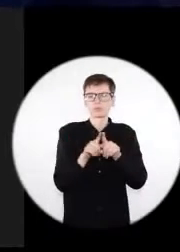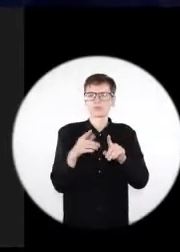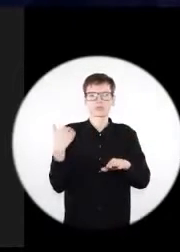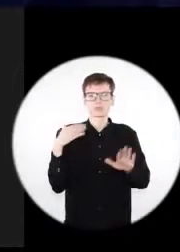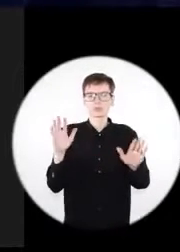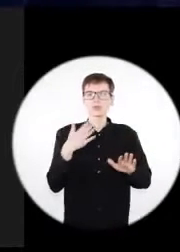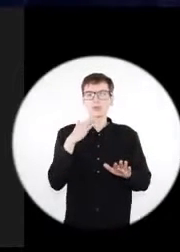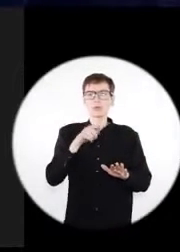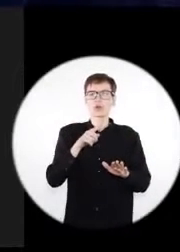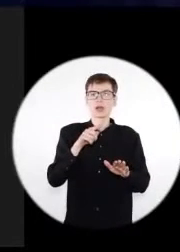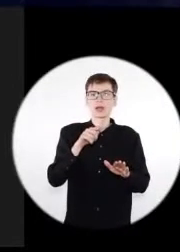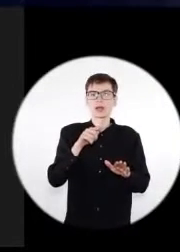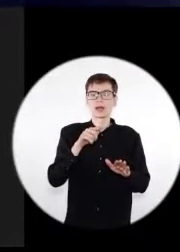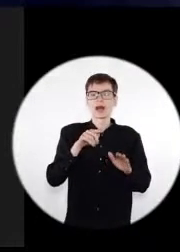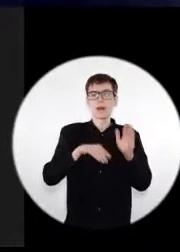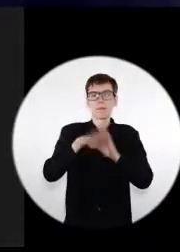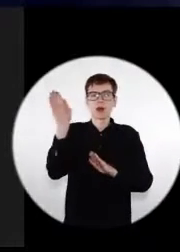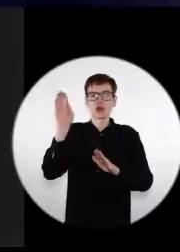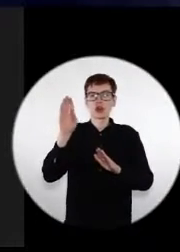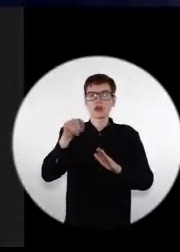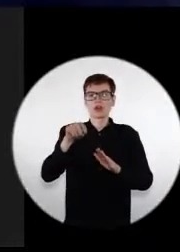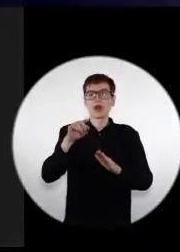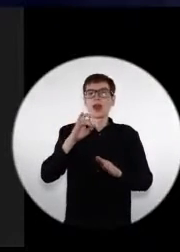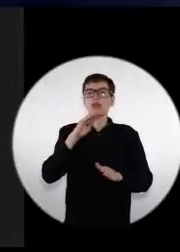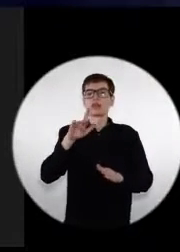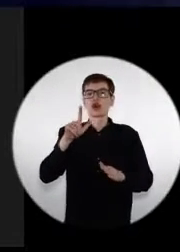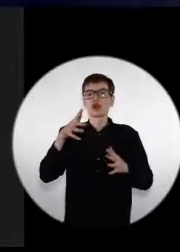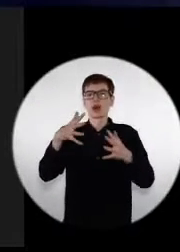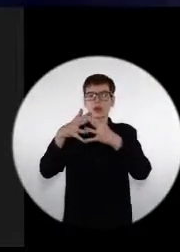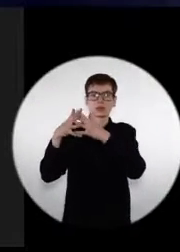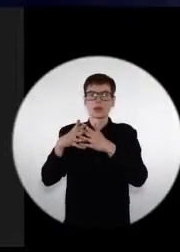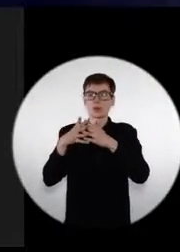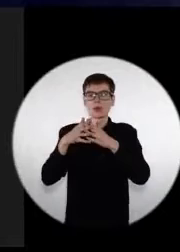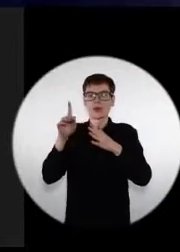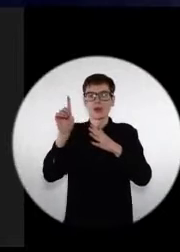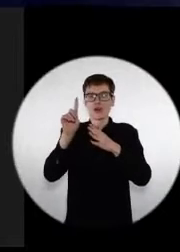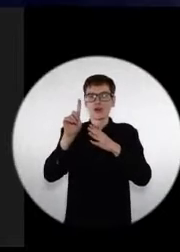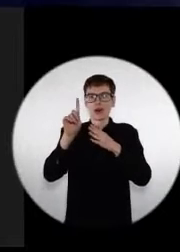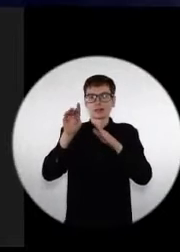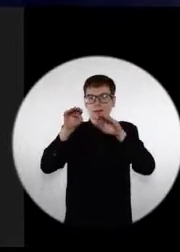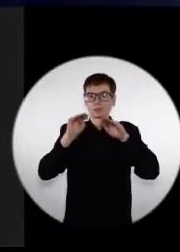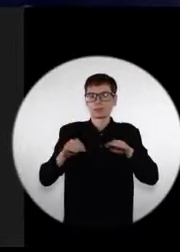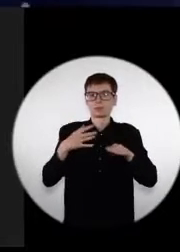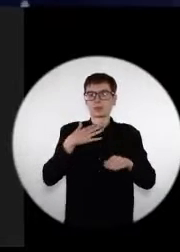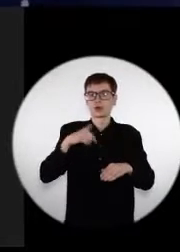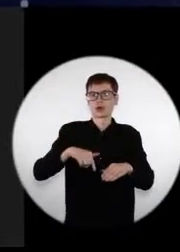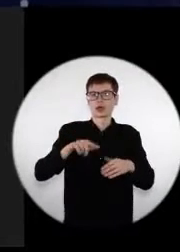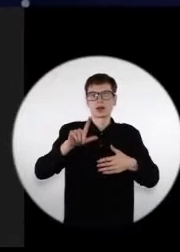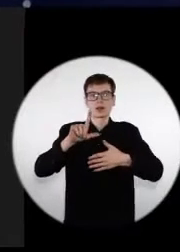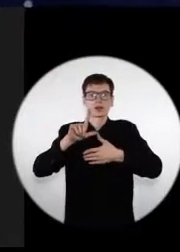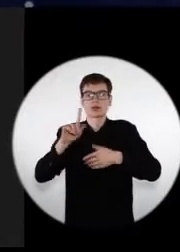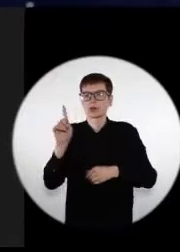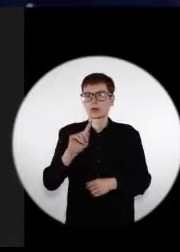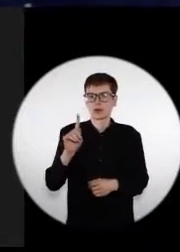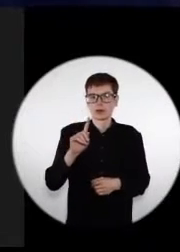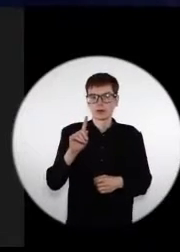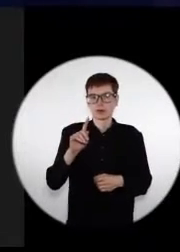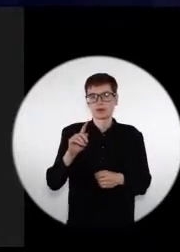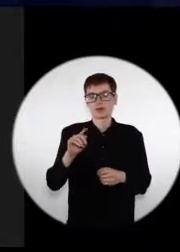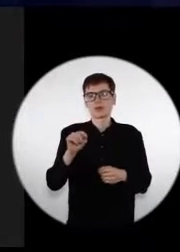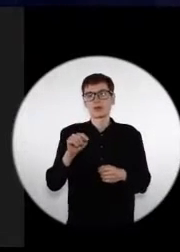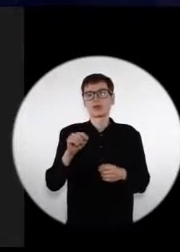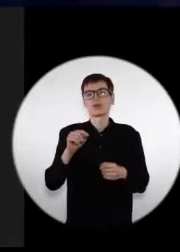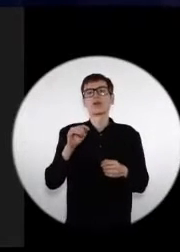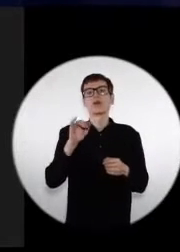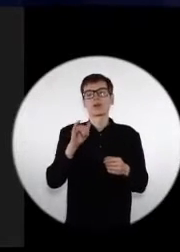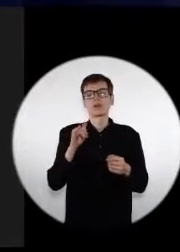importa que la editorial haya sido muy pequeña igual también hay que pensar que los estándares editoriales norteamericanos no se